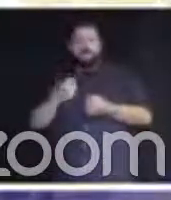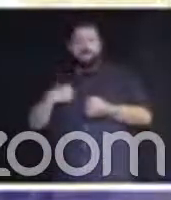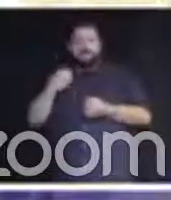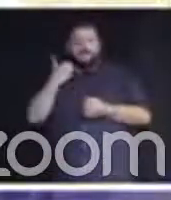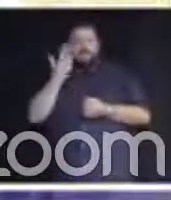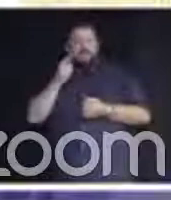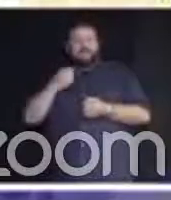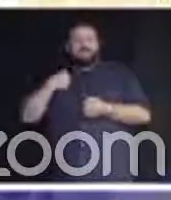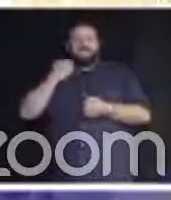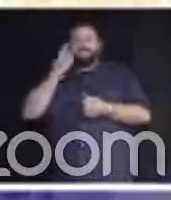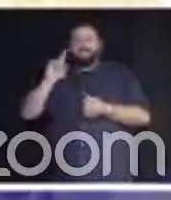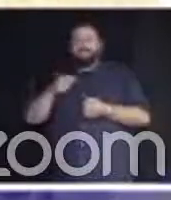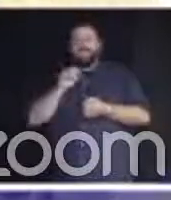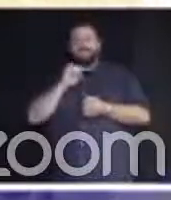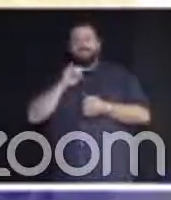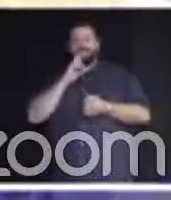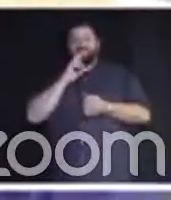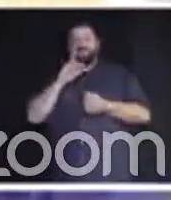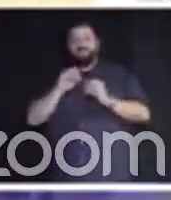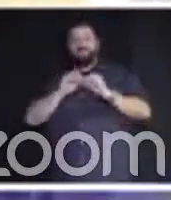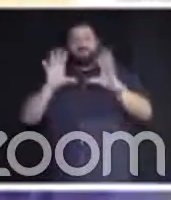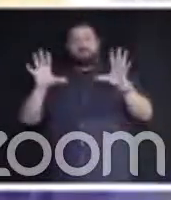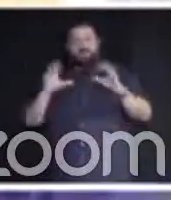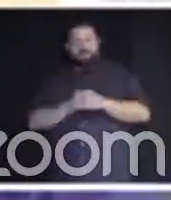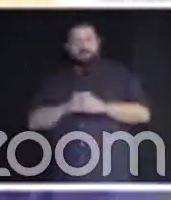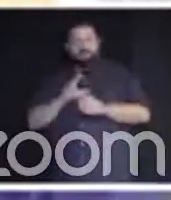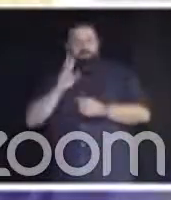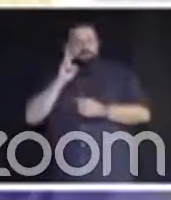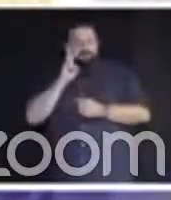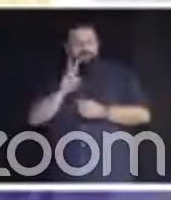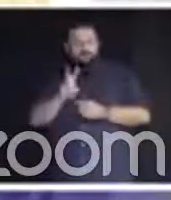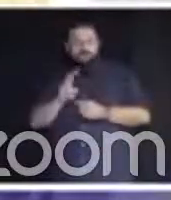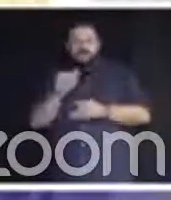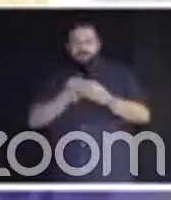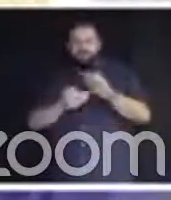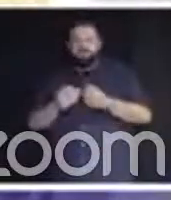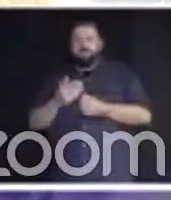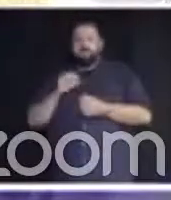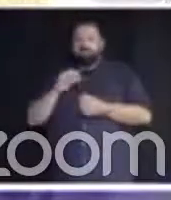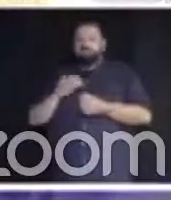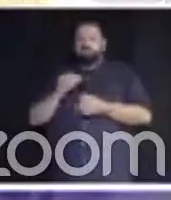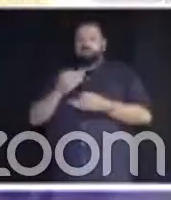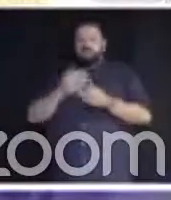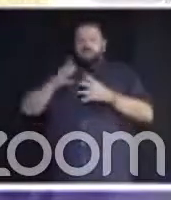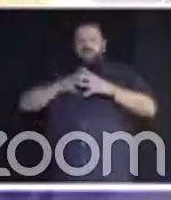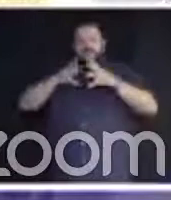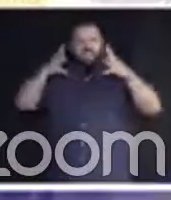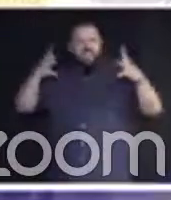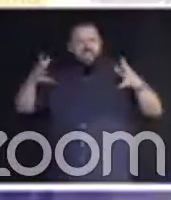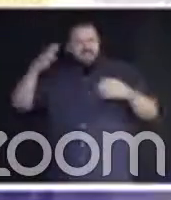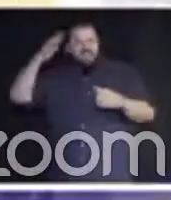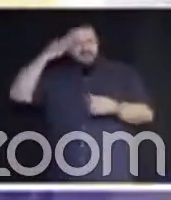quiero ser. Ay, mira, ahí están. Además, fíjense, abundante, un gran líder,